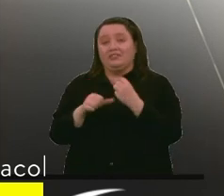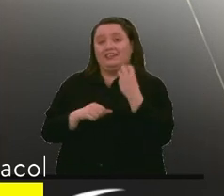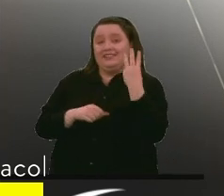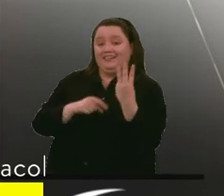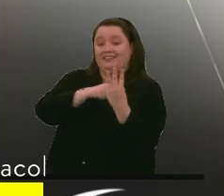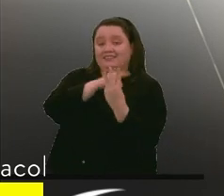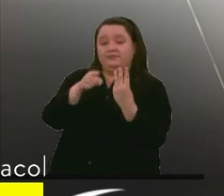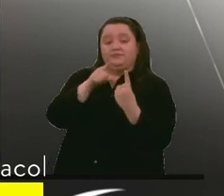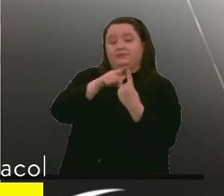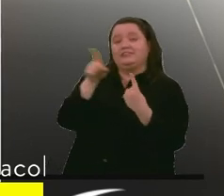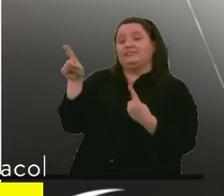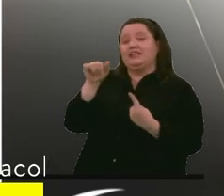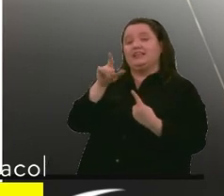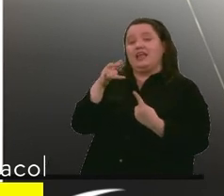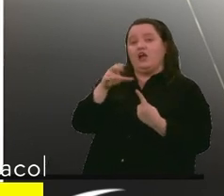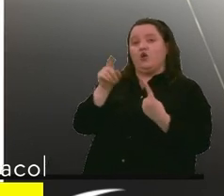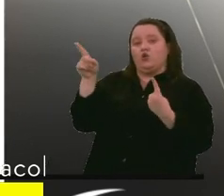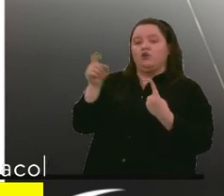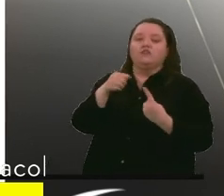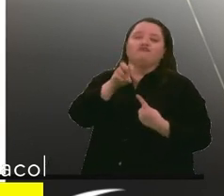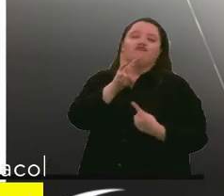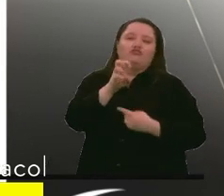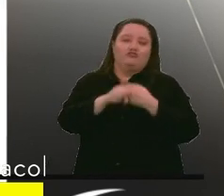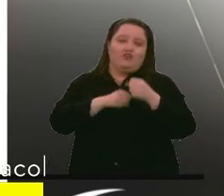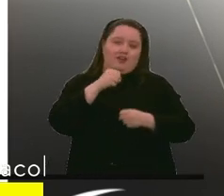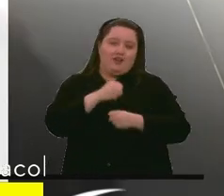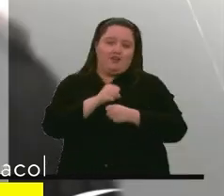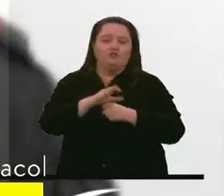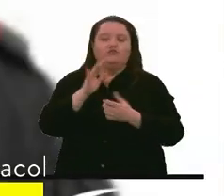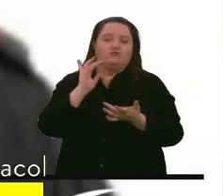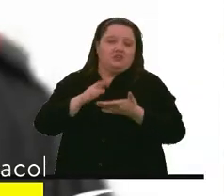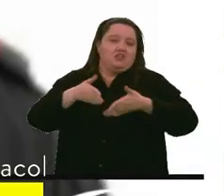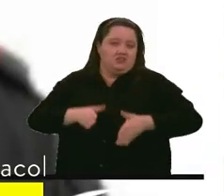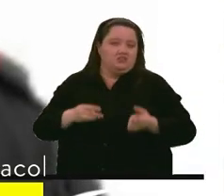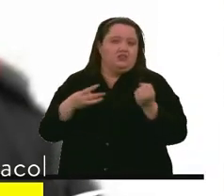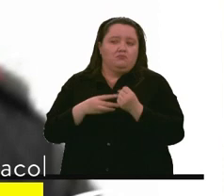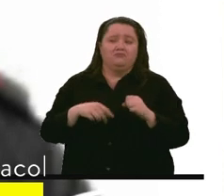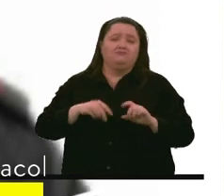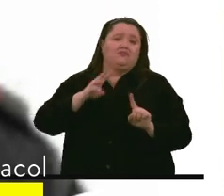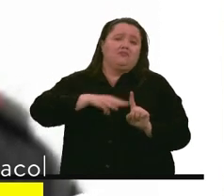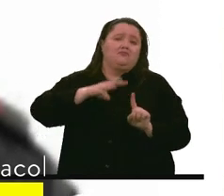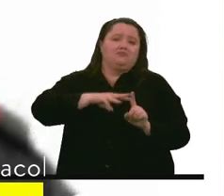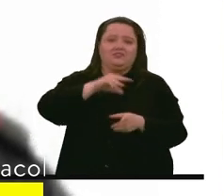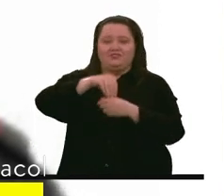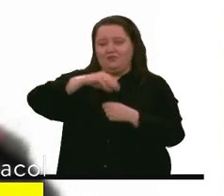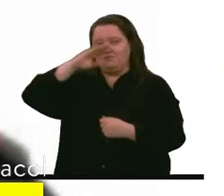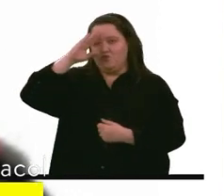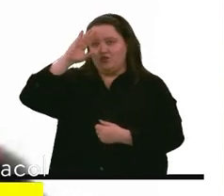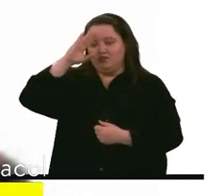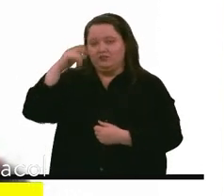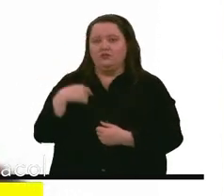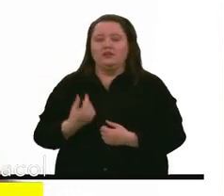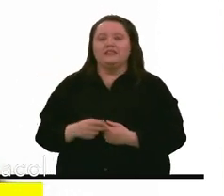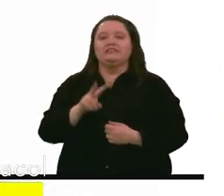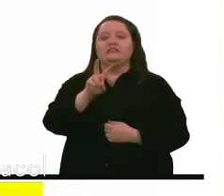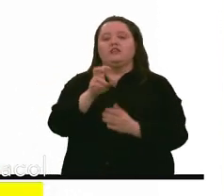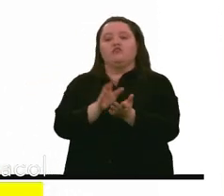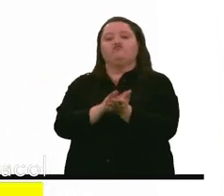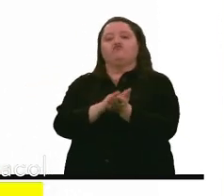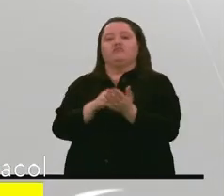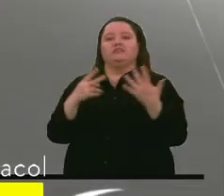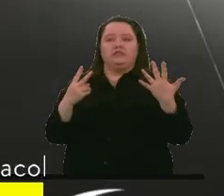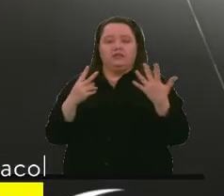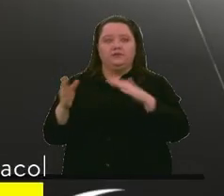policía se encontraba Santiago Gómez Endes, de 18 años y de Neiva. Apenas llevaba 3 meses en la institución y contaba con 7